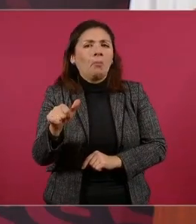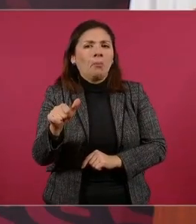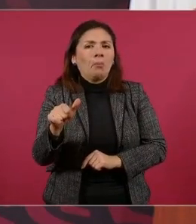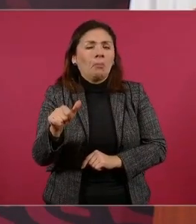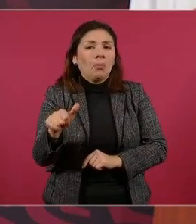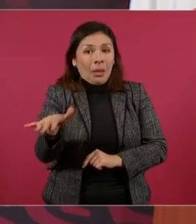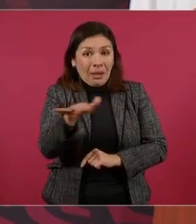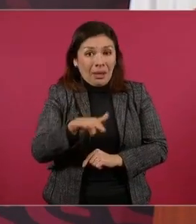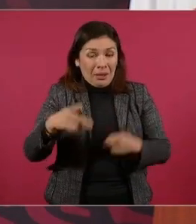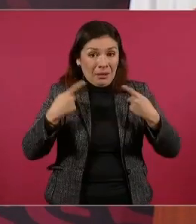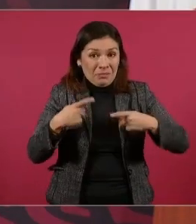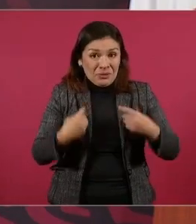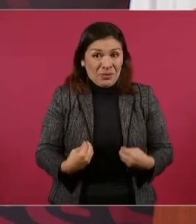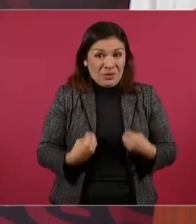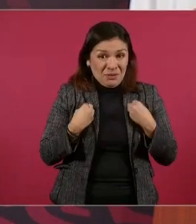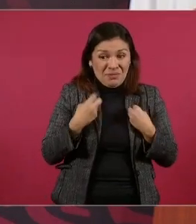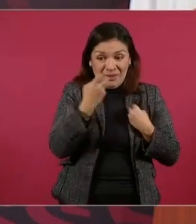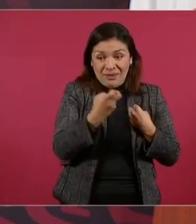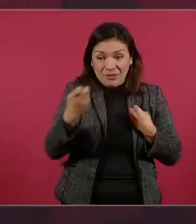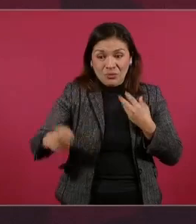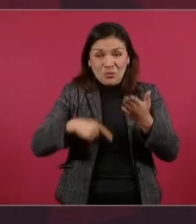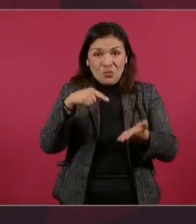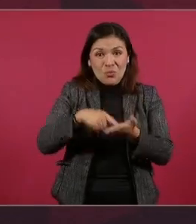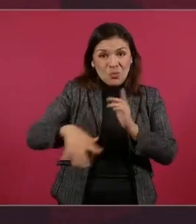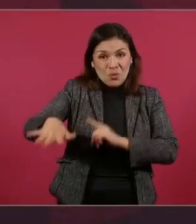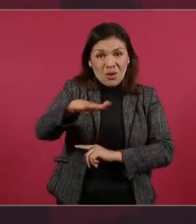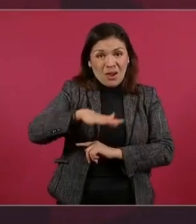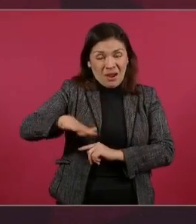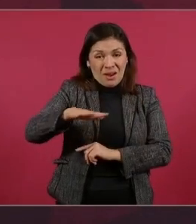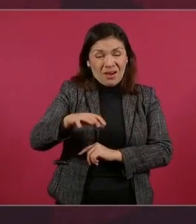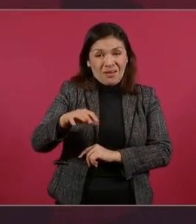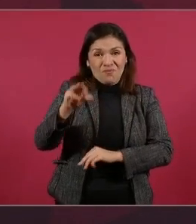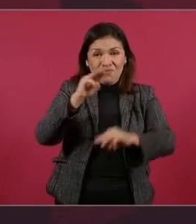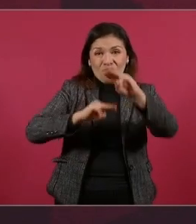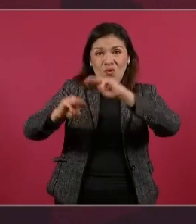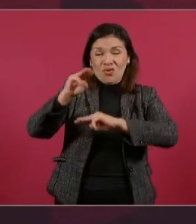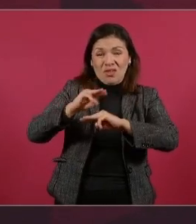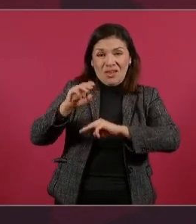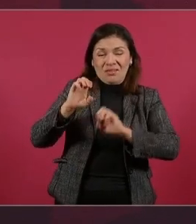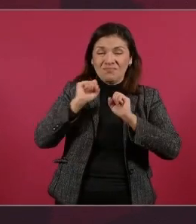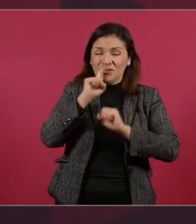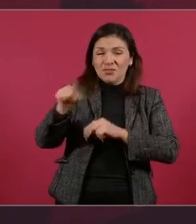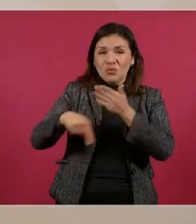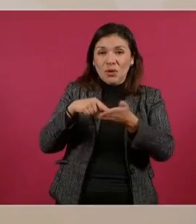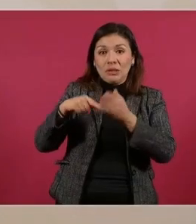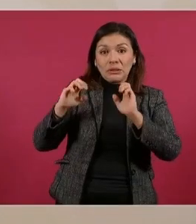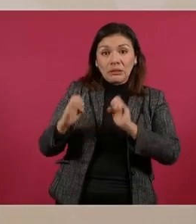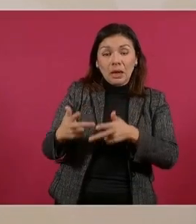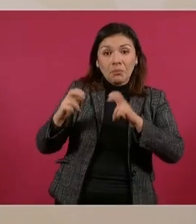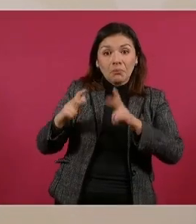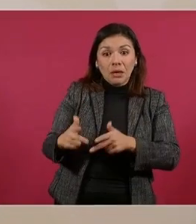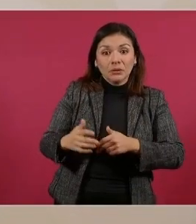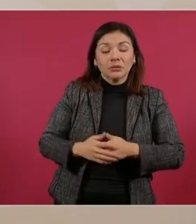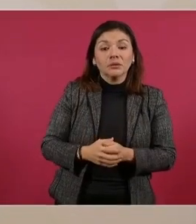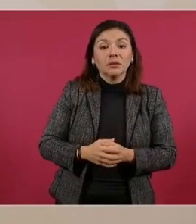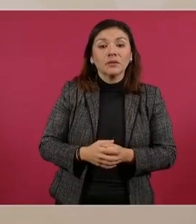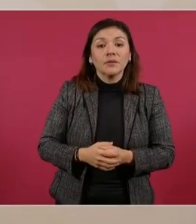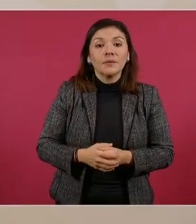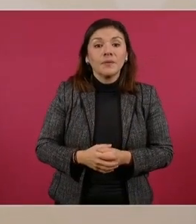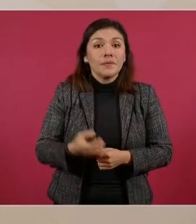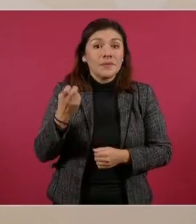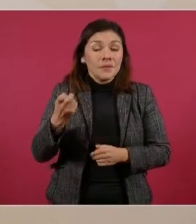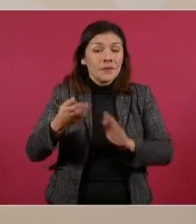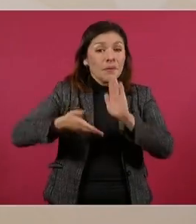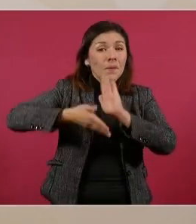comunidades ejidos municipios de la Sierra de Chiapas es una